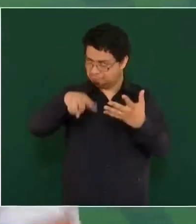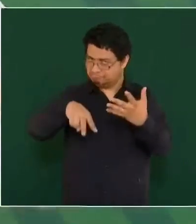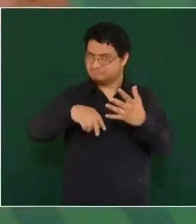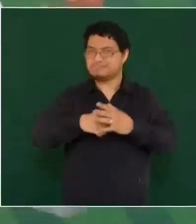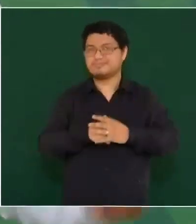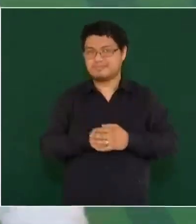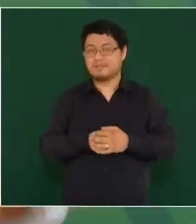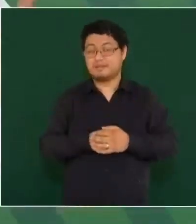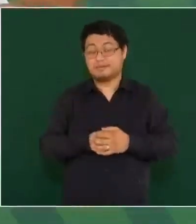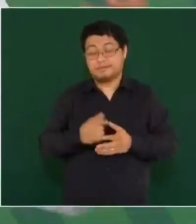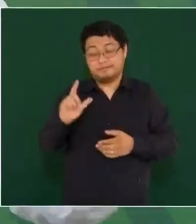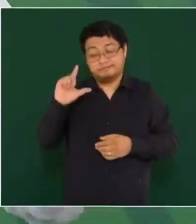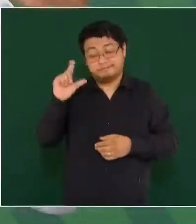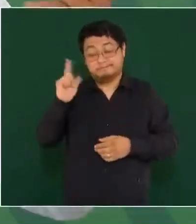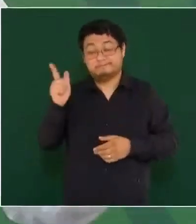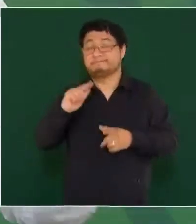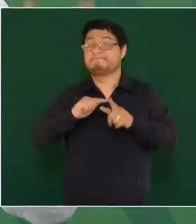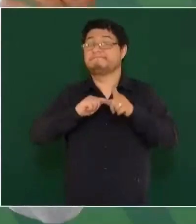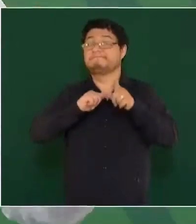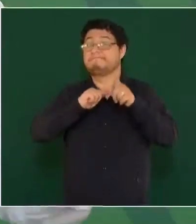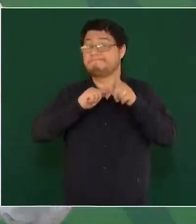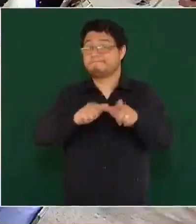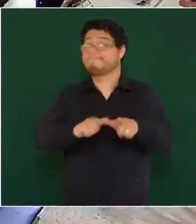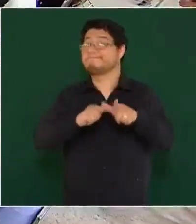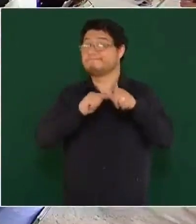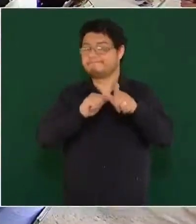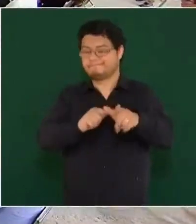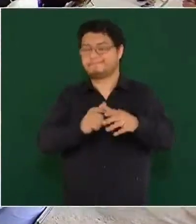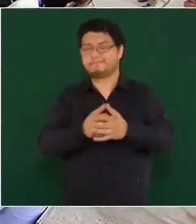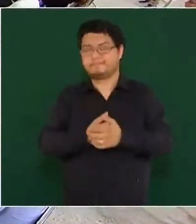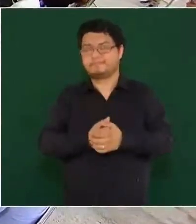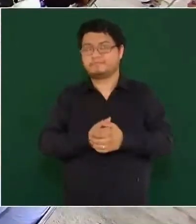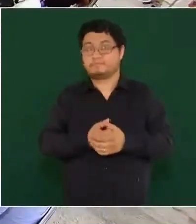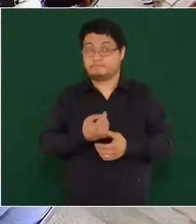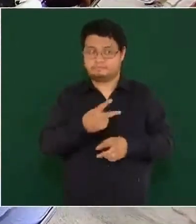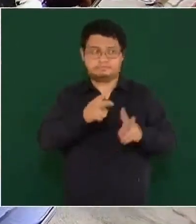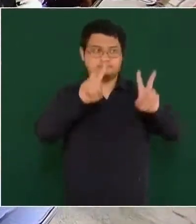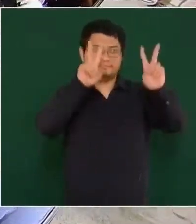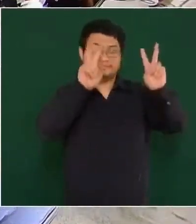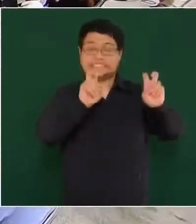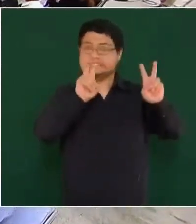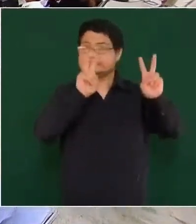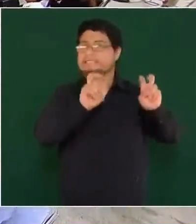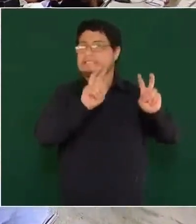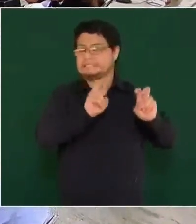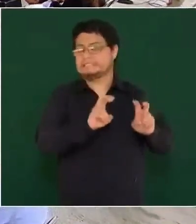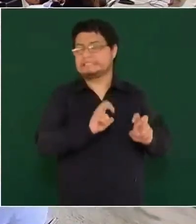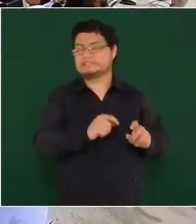y ojalá y sigamos con estos temas